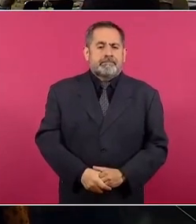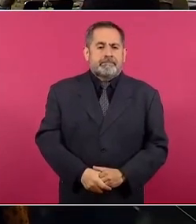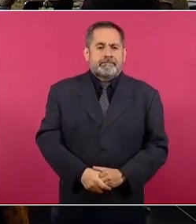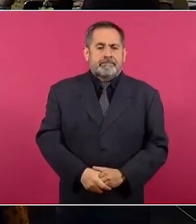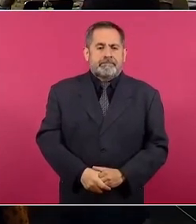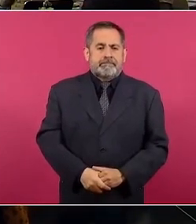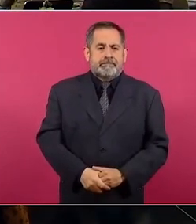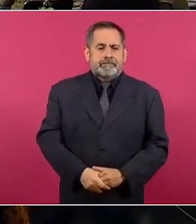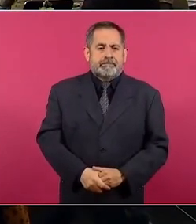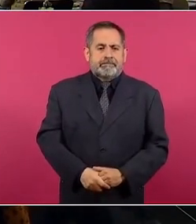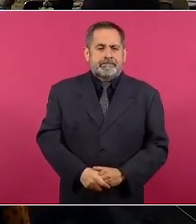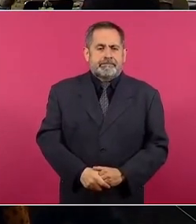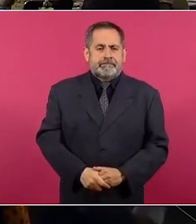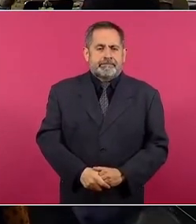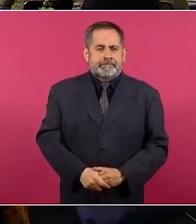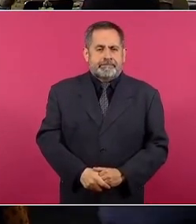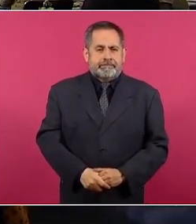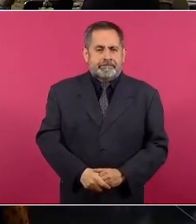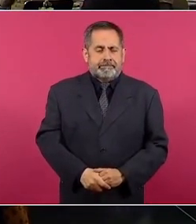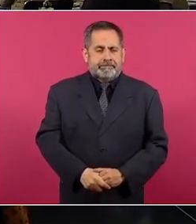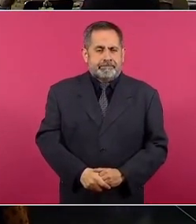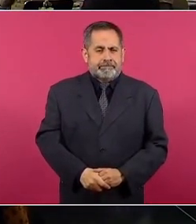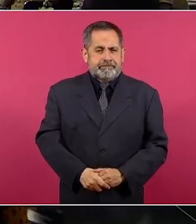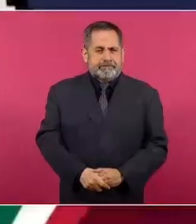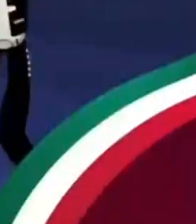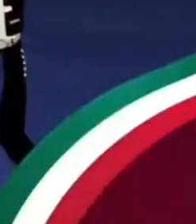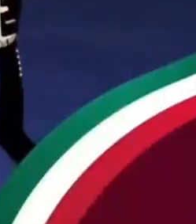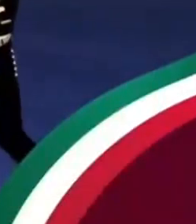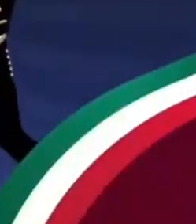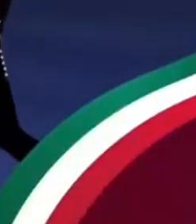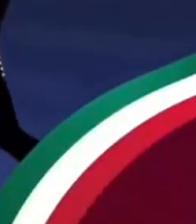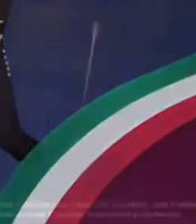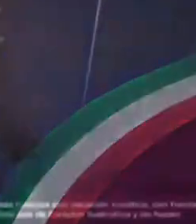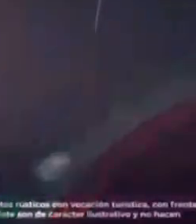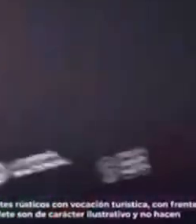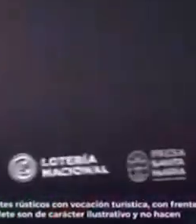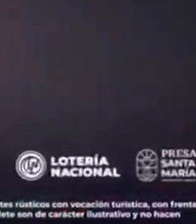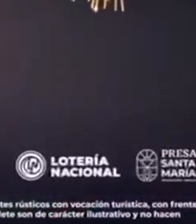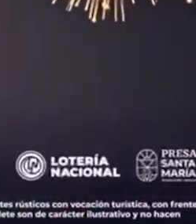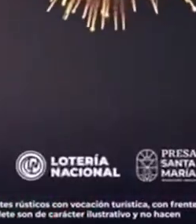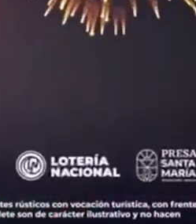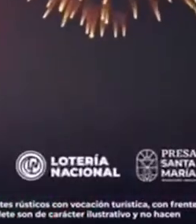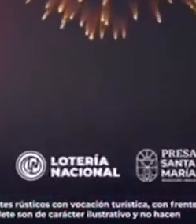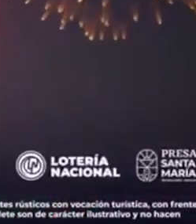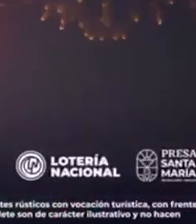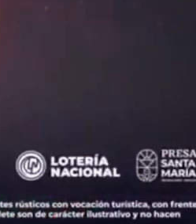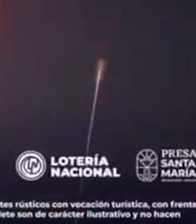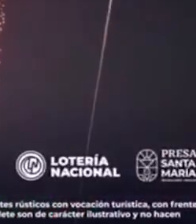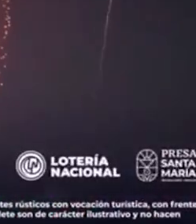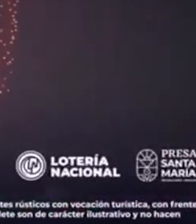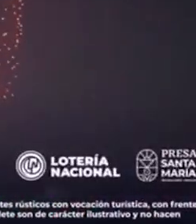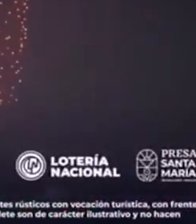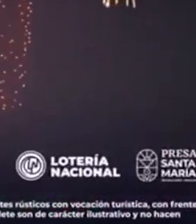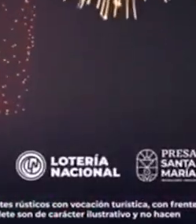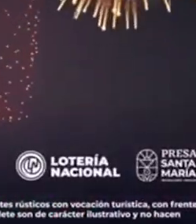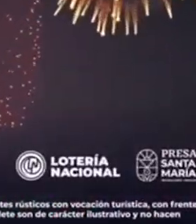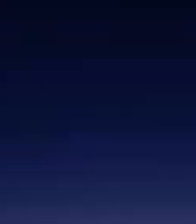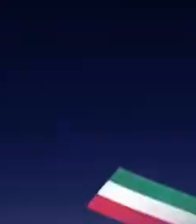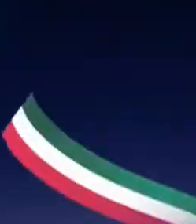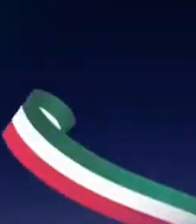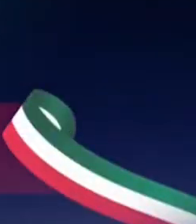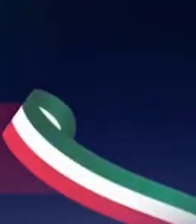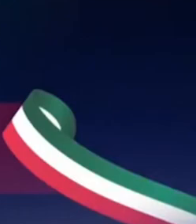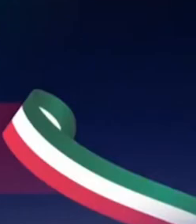Nacional sabemos que a los mexicanos nos gusta ayudar. Compra tu cachito y participa en el gran sorteo especial este 15 de